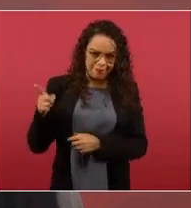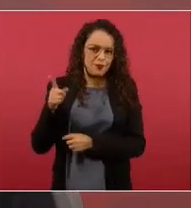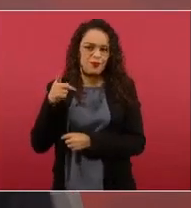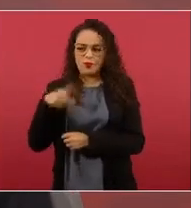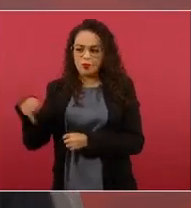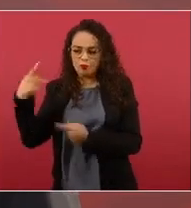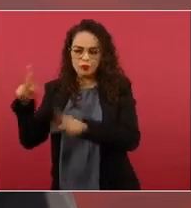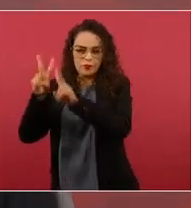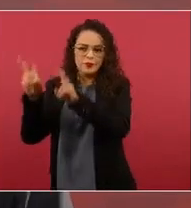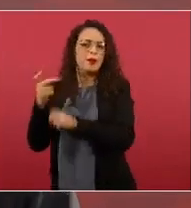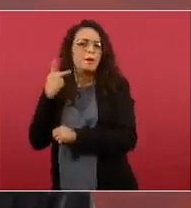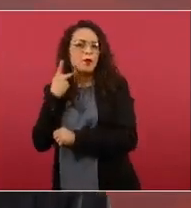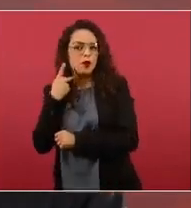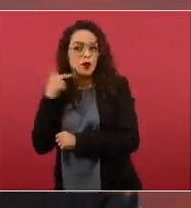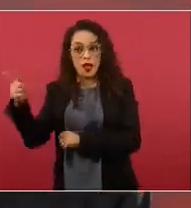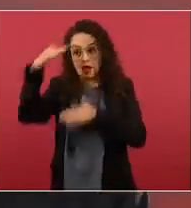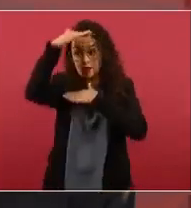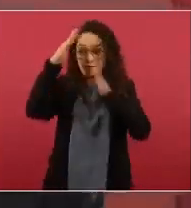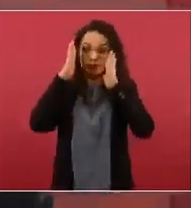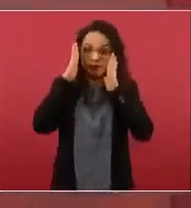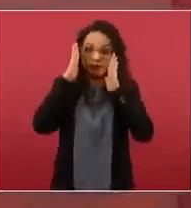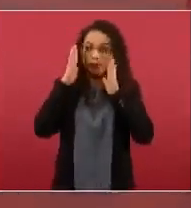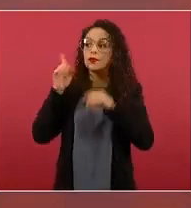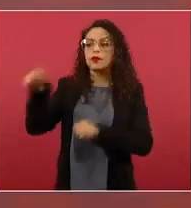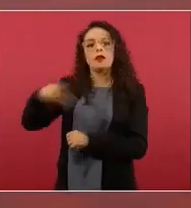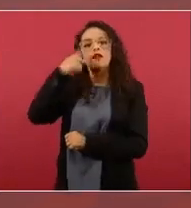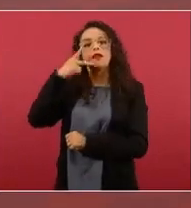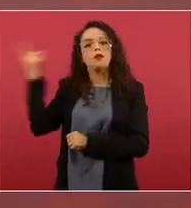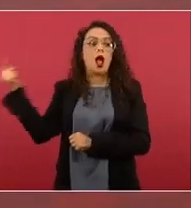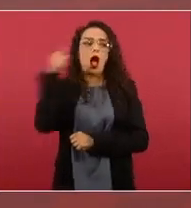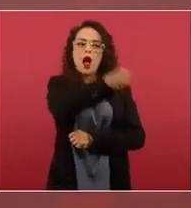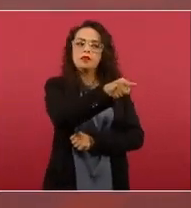políticos, los conservadores iban a decir, están protegiendo